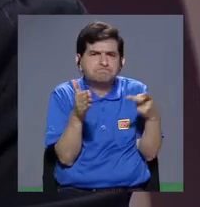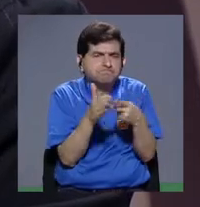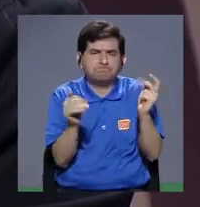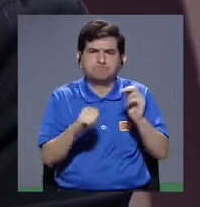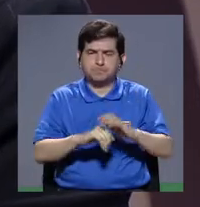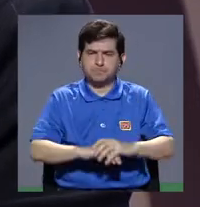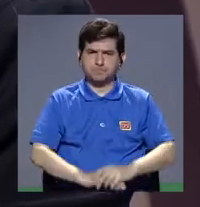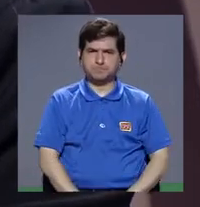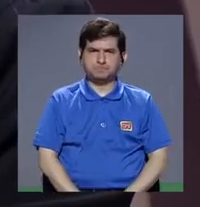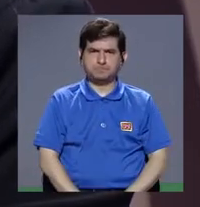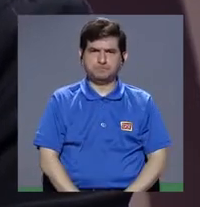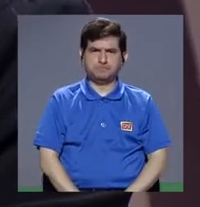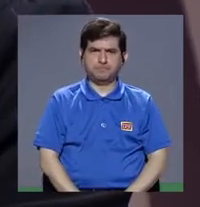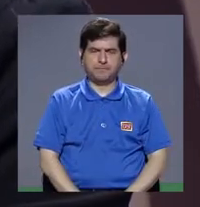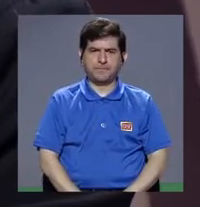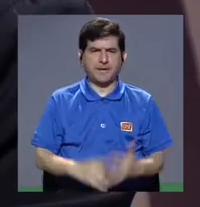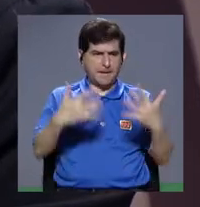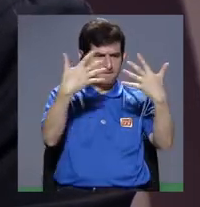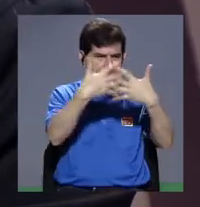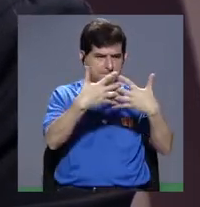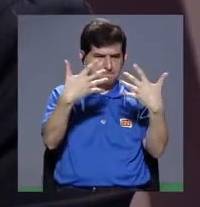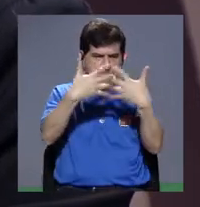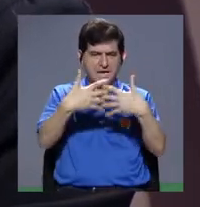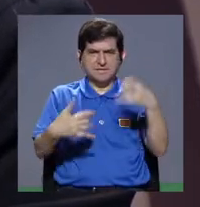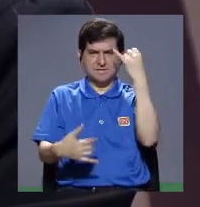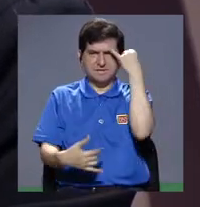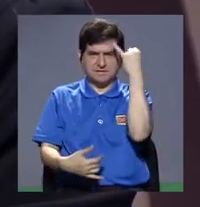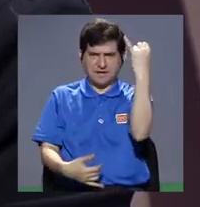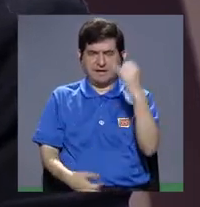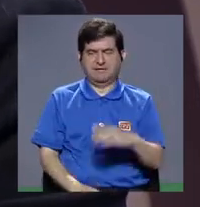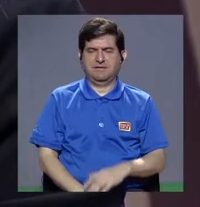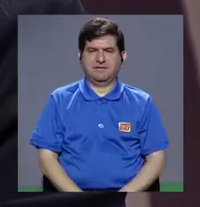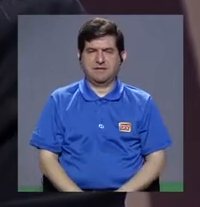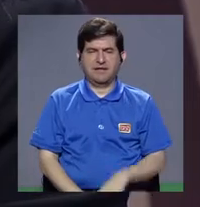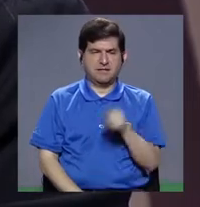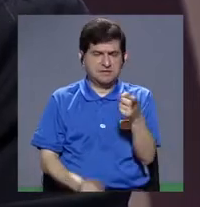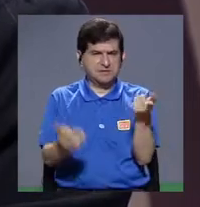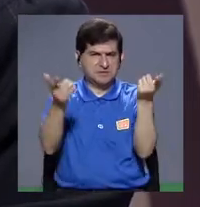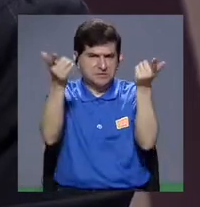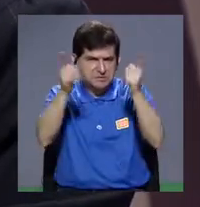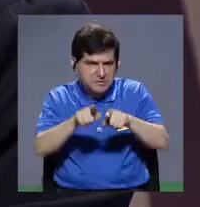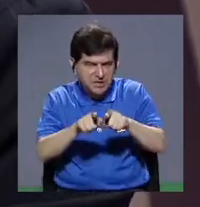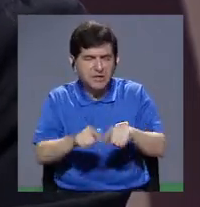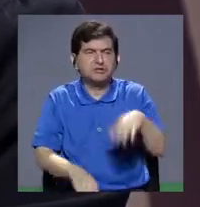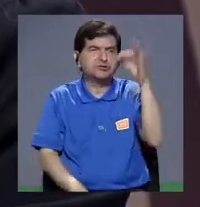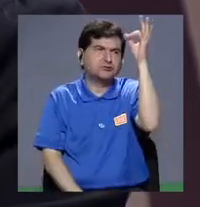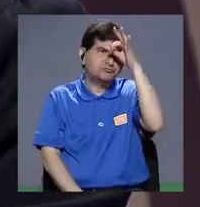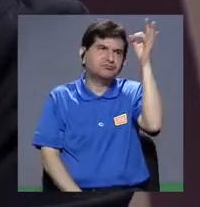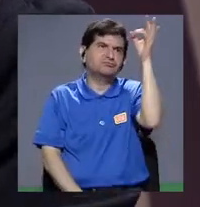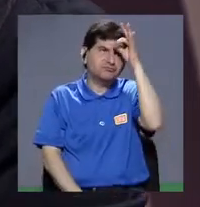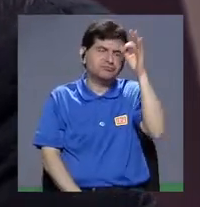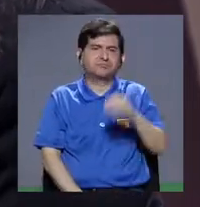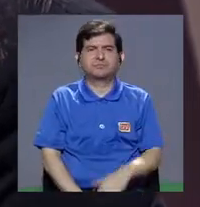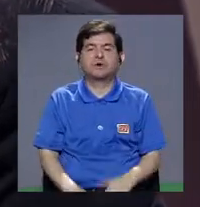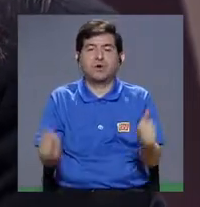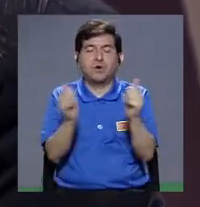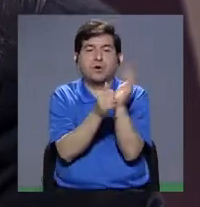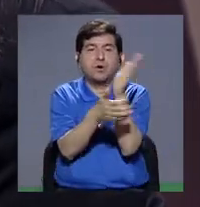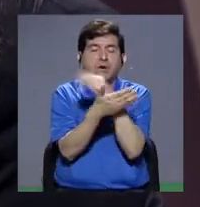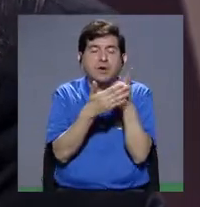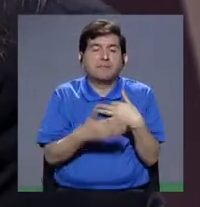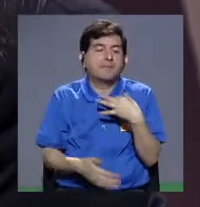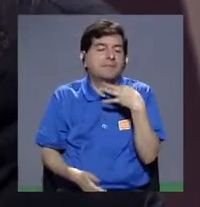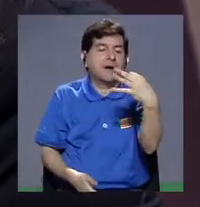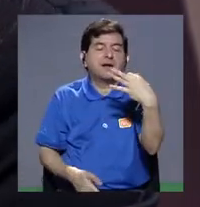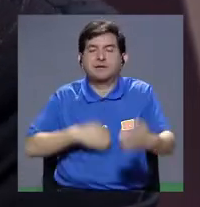de mezclar ideas y conceptos bastante filosóficos con esa